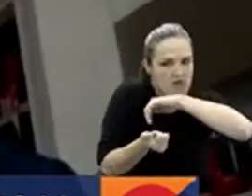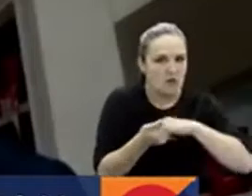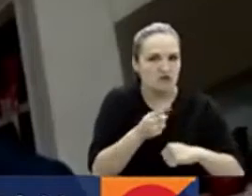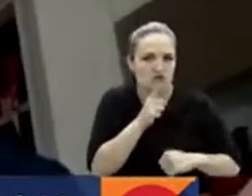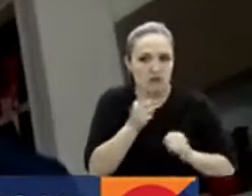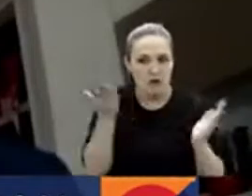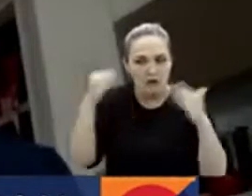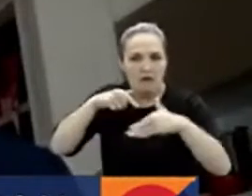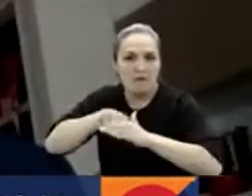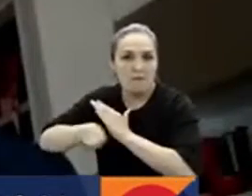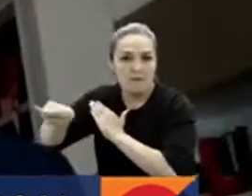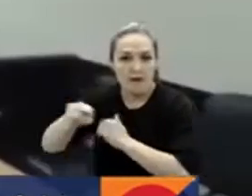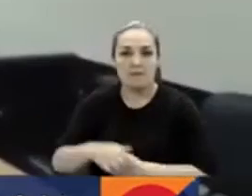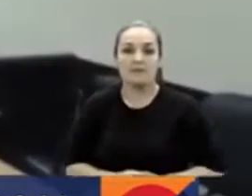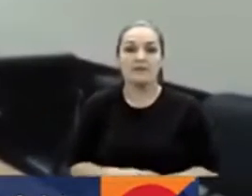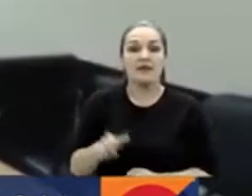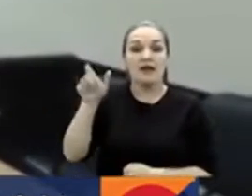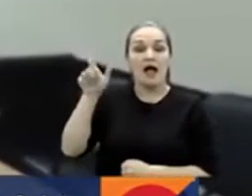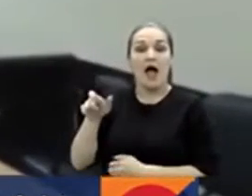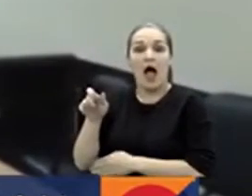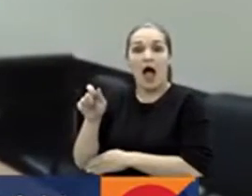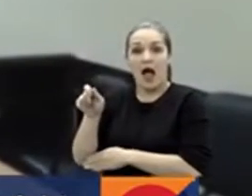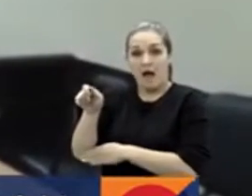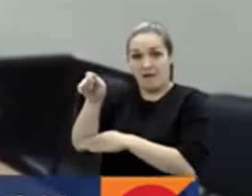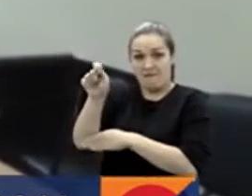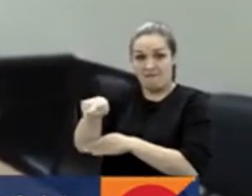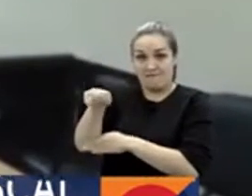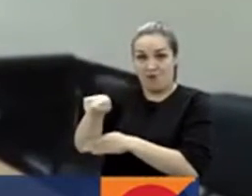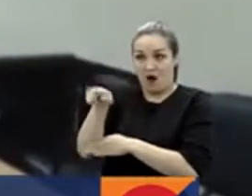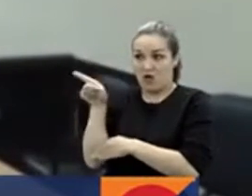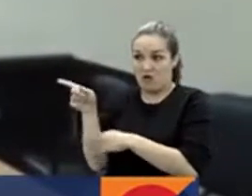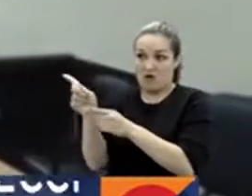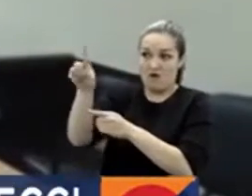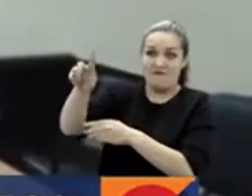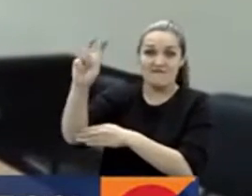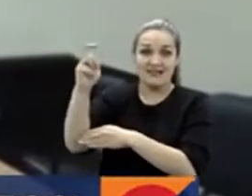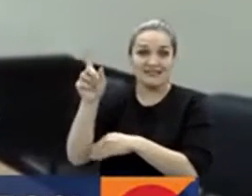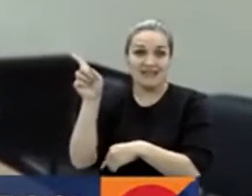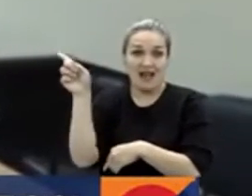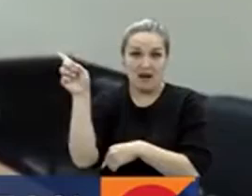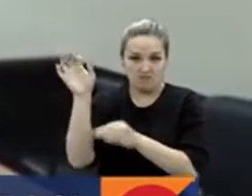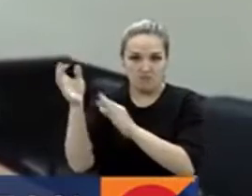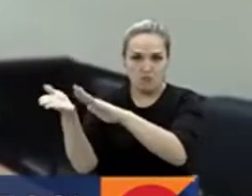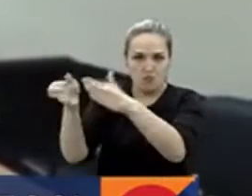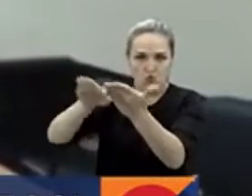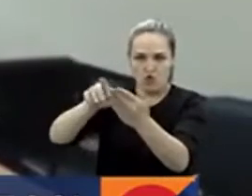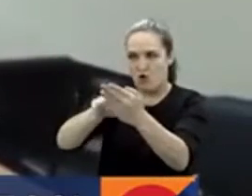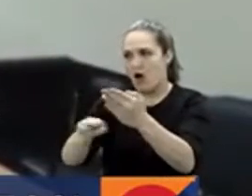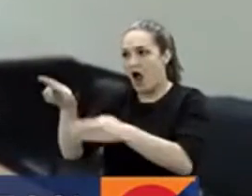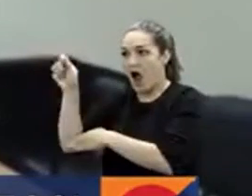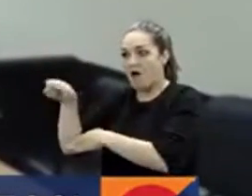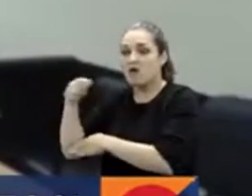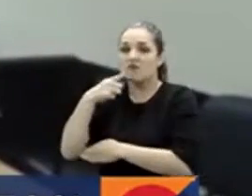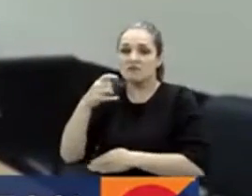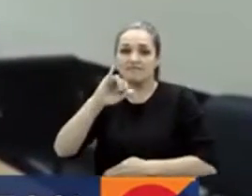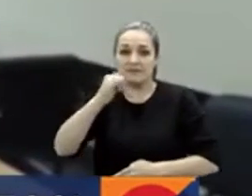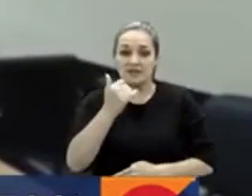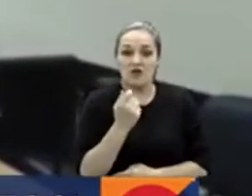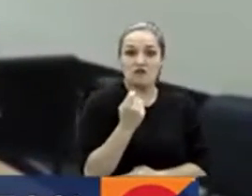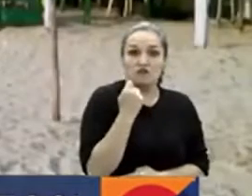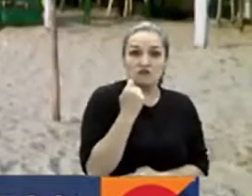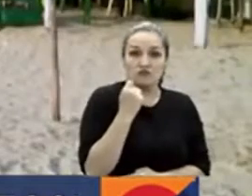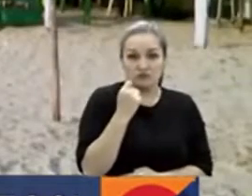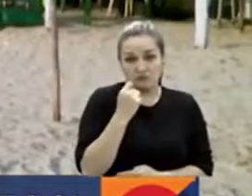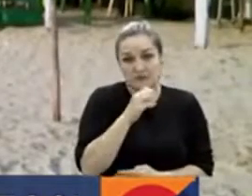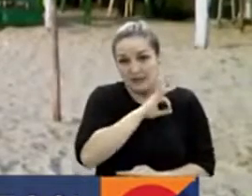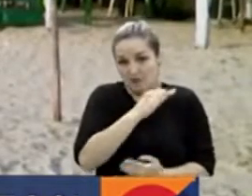Noticias, Francisco Bernate, abogado de la familia del fiscal Marcelo Pecci en Colombia, reveló que sobre las 2 de la madrugada de este sábado fueron